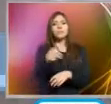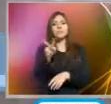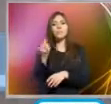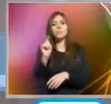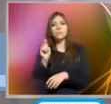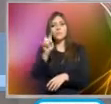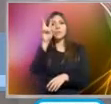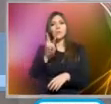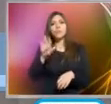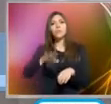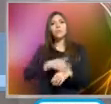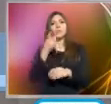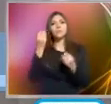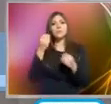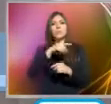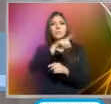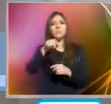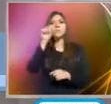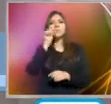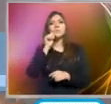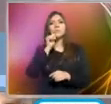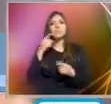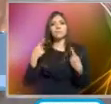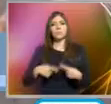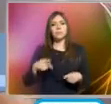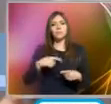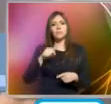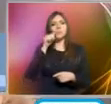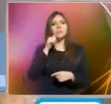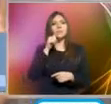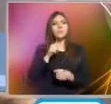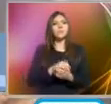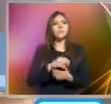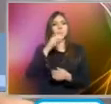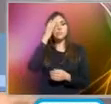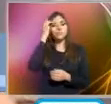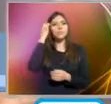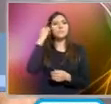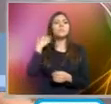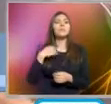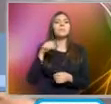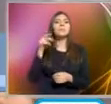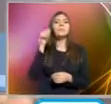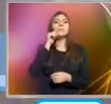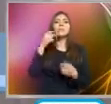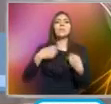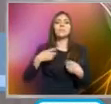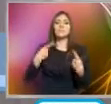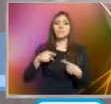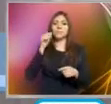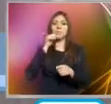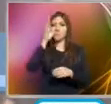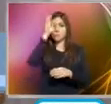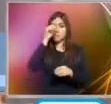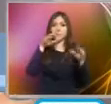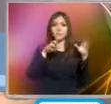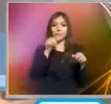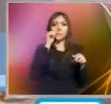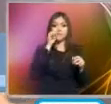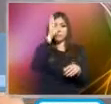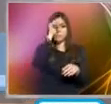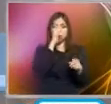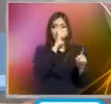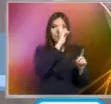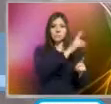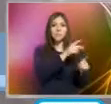cuenta, o sea, muchos autores lo manejan como un continuo, en el sentido de que tengo por un lado o en un extremo la fidelidad, en el otro extremo la infidelidad, y entonces